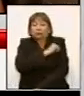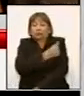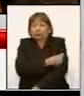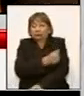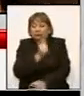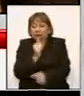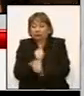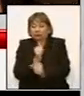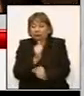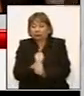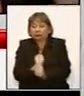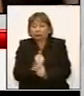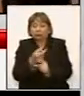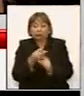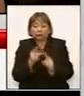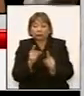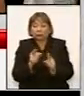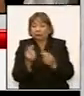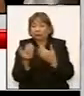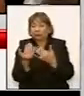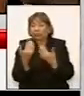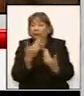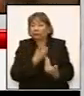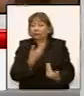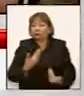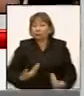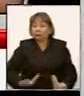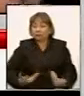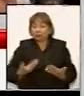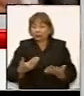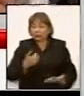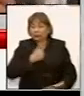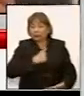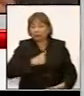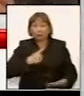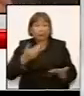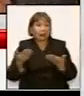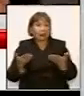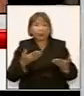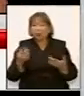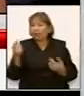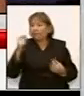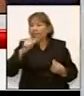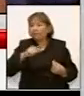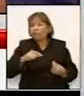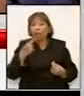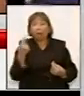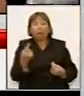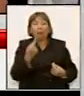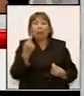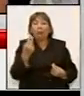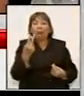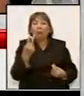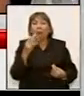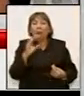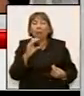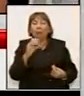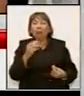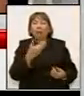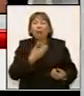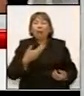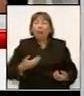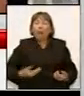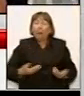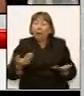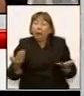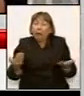en esto, pero esperemos que el actual gobernador, que lamentablemente tampoco vino, solo vino el vicegobernador, esperemos que